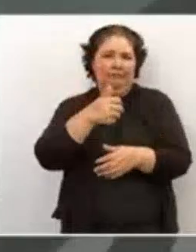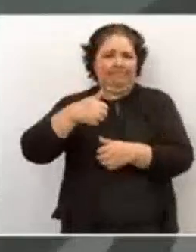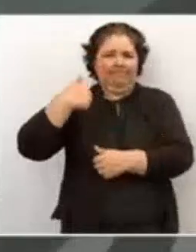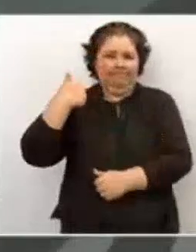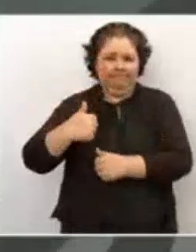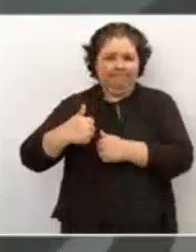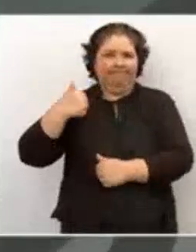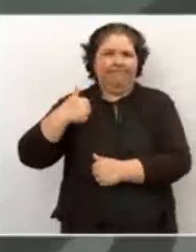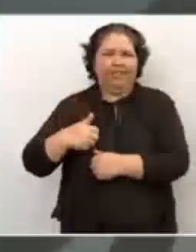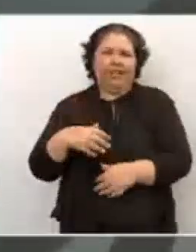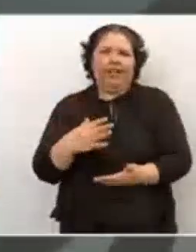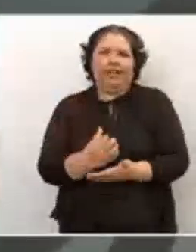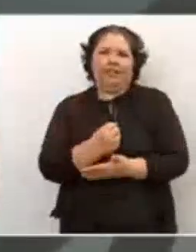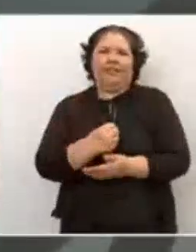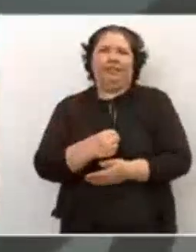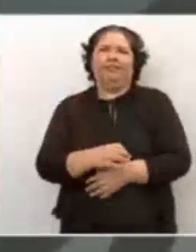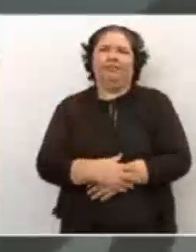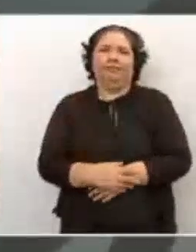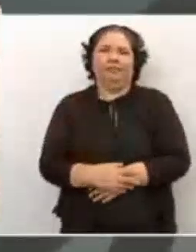al pueblo.